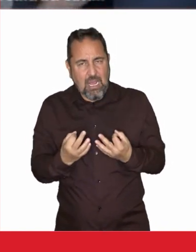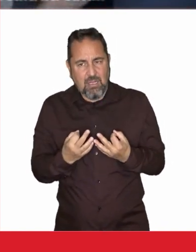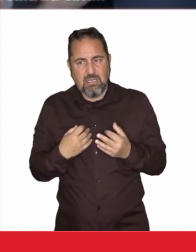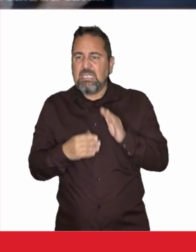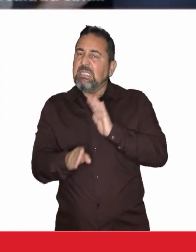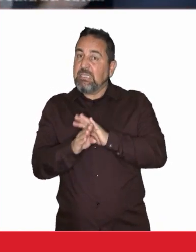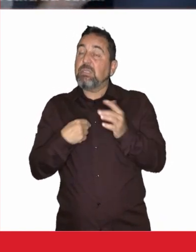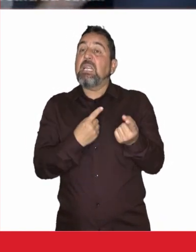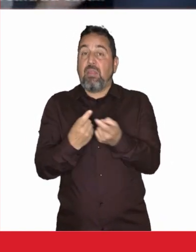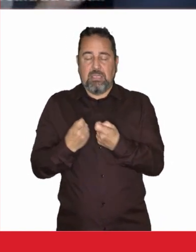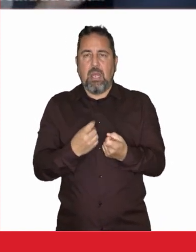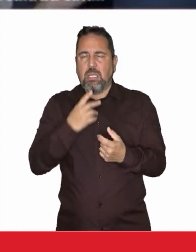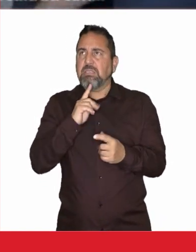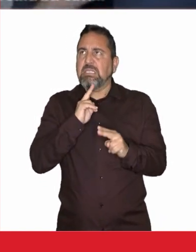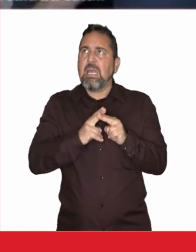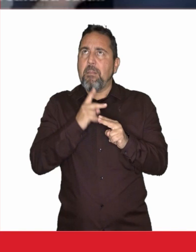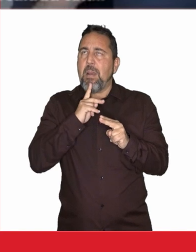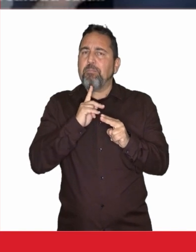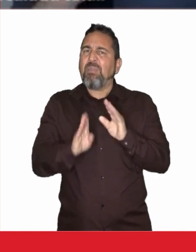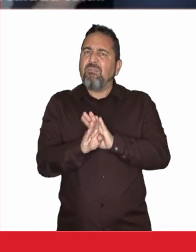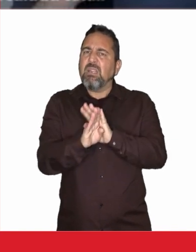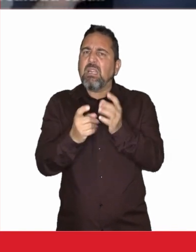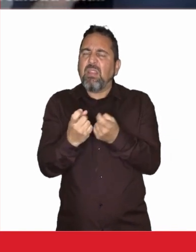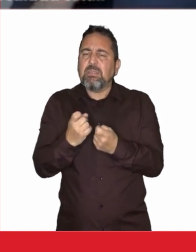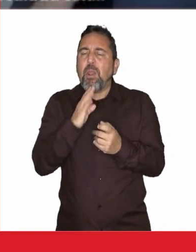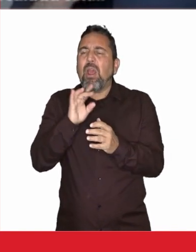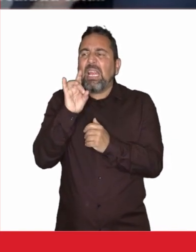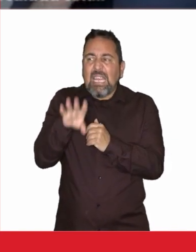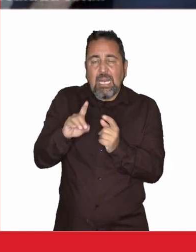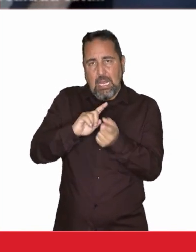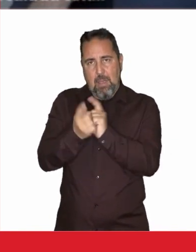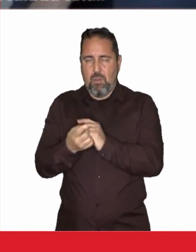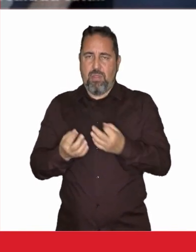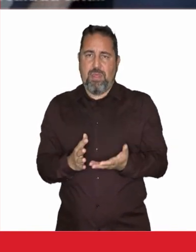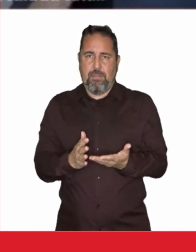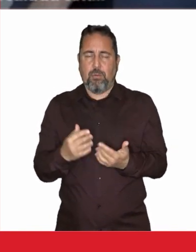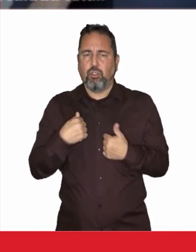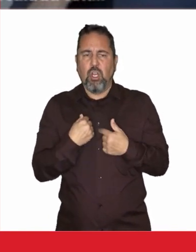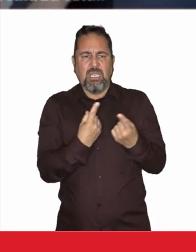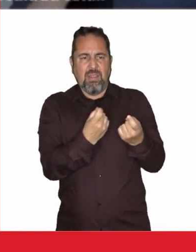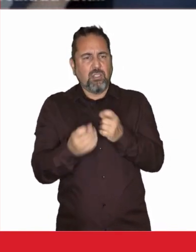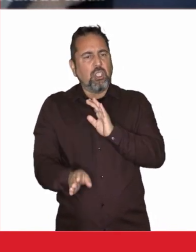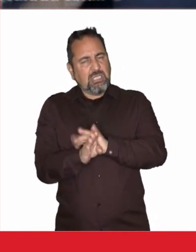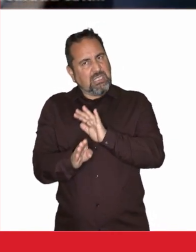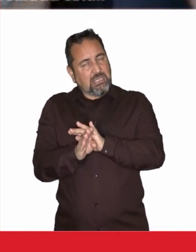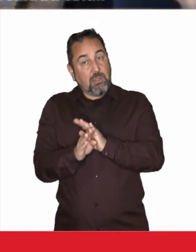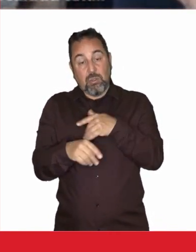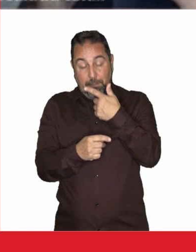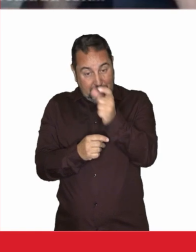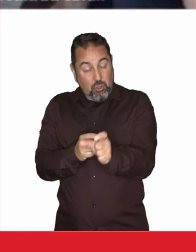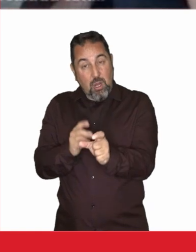decir, el qué sigue siendo necesario, sigue estando vivo, sin embargo, tengo que cambiar el quién, ¿vale? Es decir,